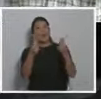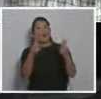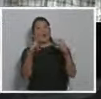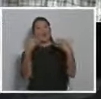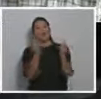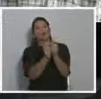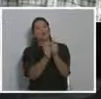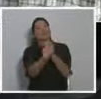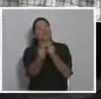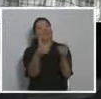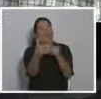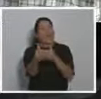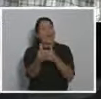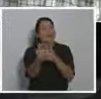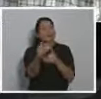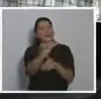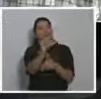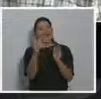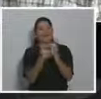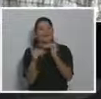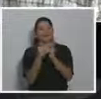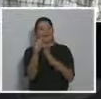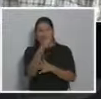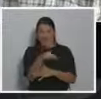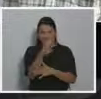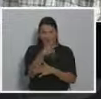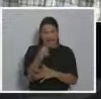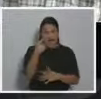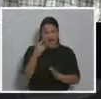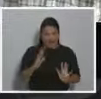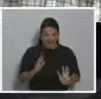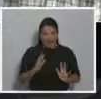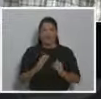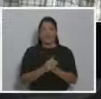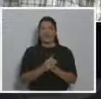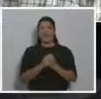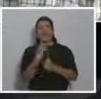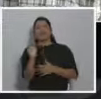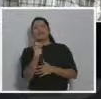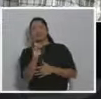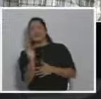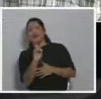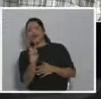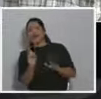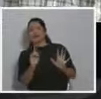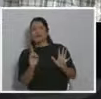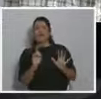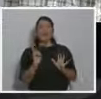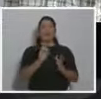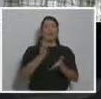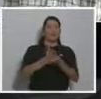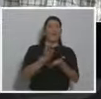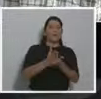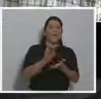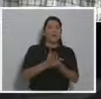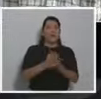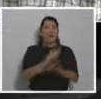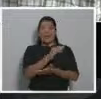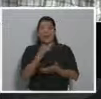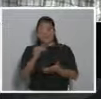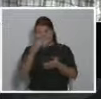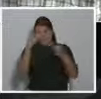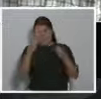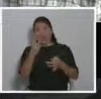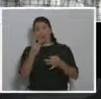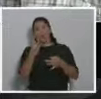Que siga. Uy, pasó cerquita del gran premio, don Isidro. Vamos a ver. ¿A dónde cae esa bolita? Y determinará